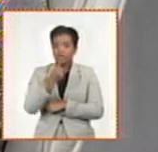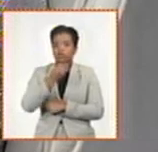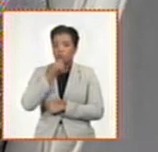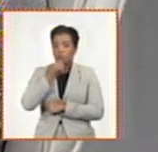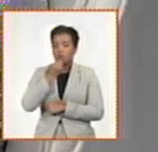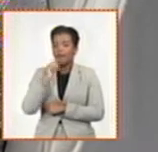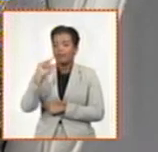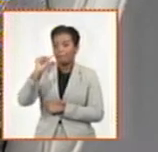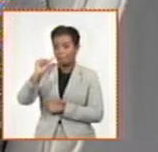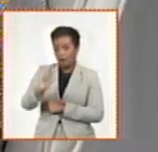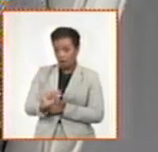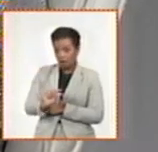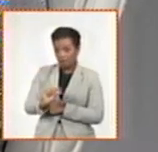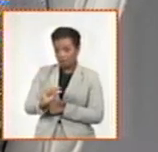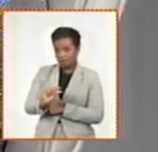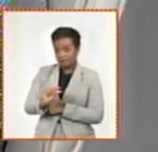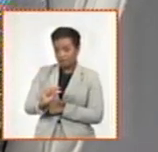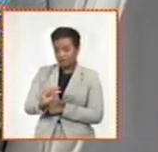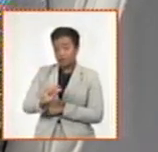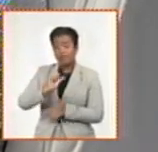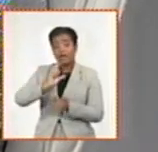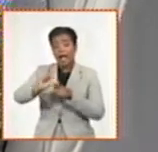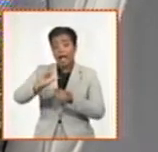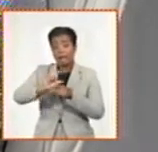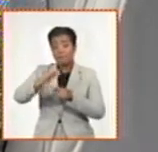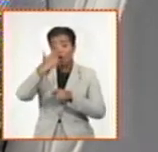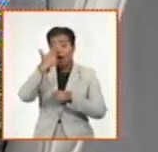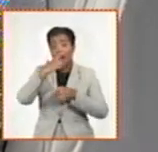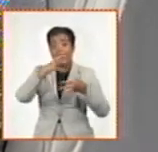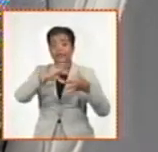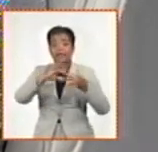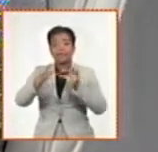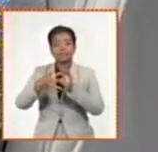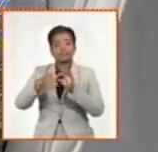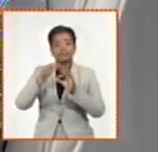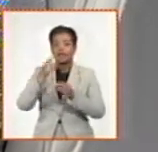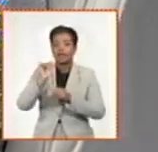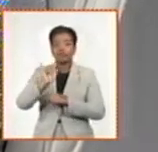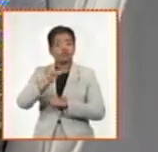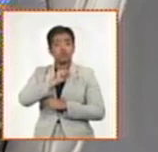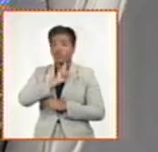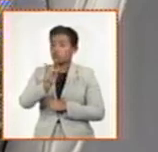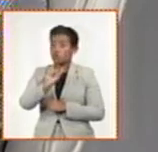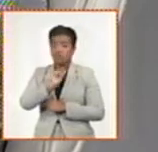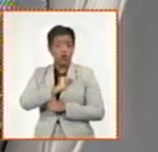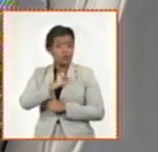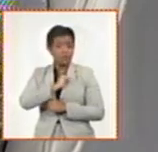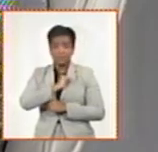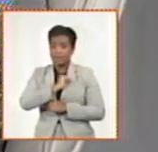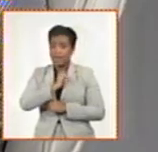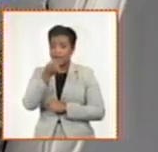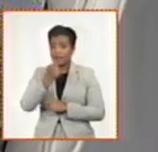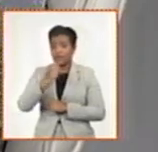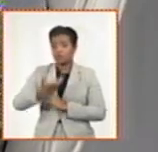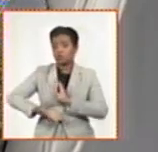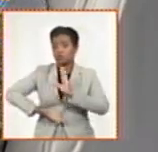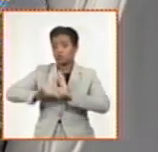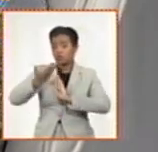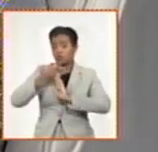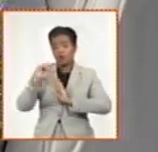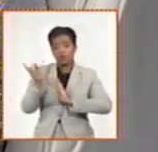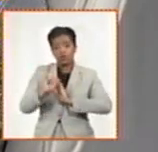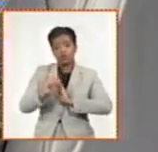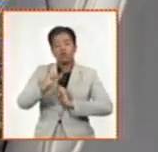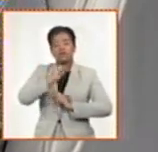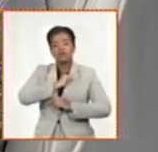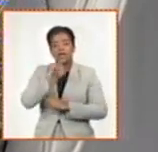Fíjate, yo le puedo asegurar que los campesinos de Artemisa no están de acuerdo en que le suban los precios, al contrario, lo que están de acuerdo es que le bajen los insumos y que los